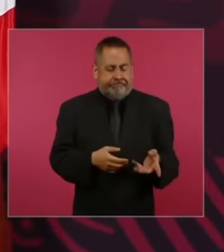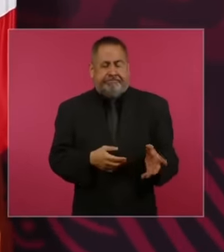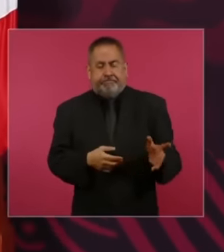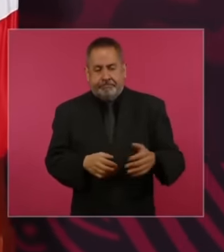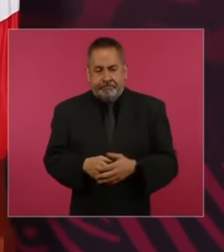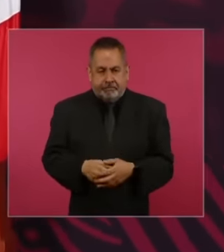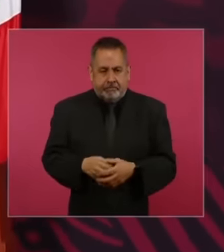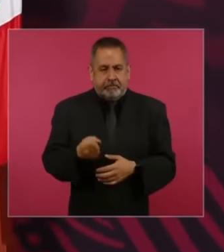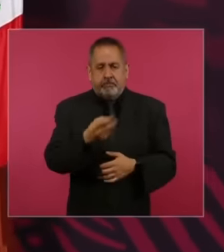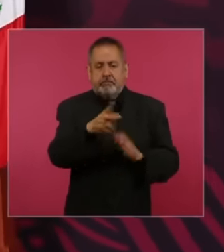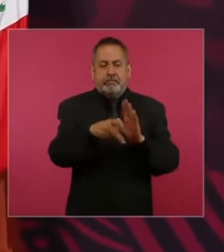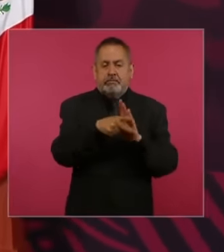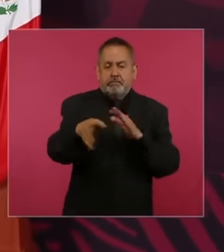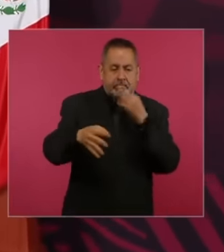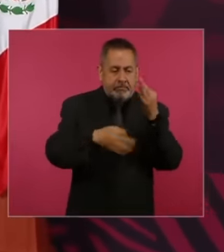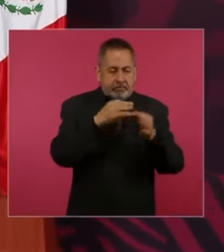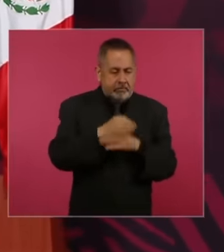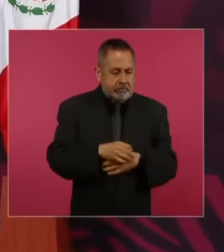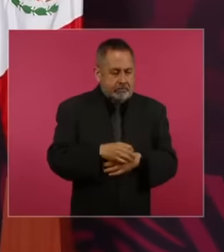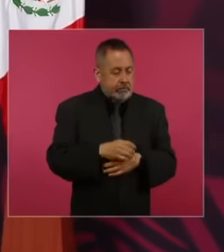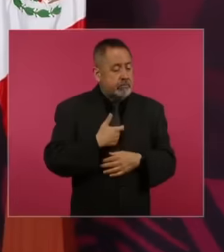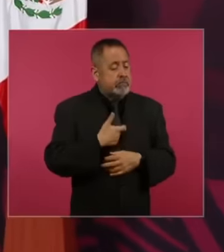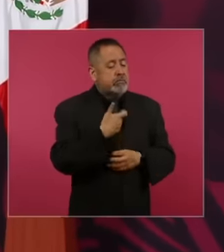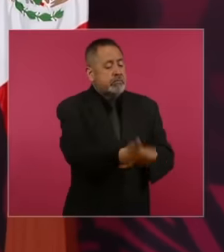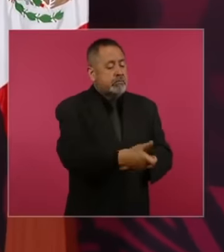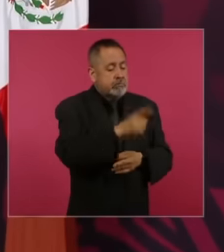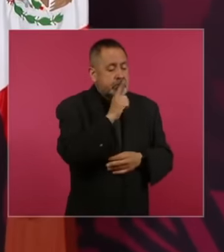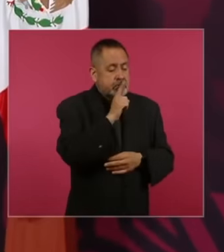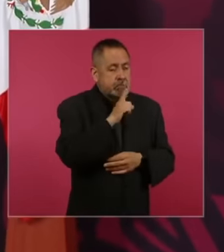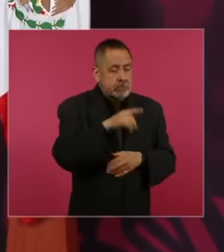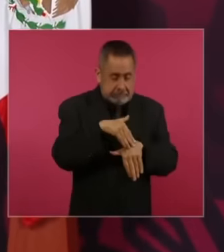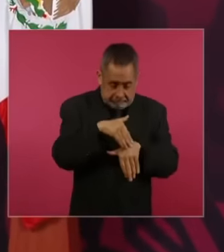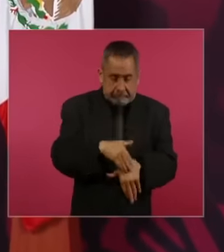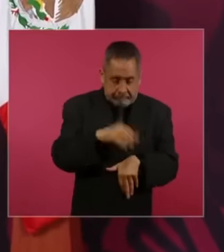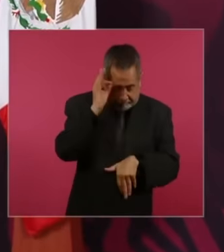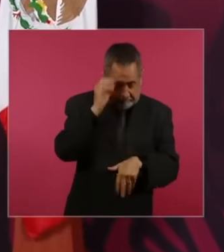de periodistas vendidos, alquilados,